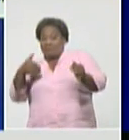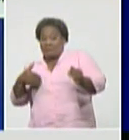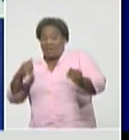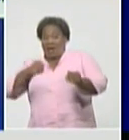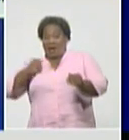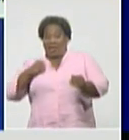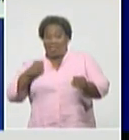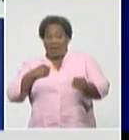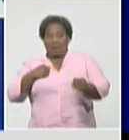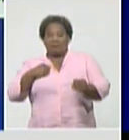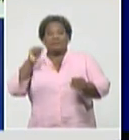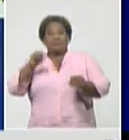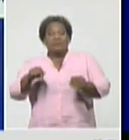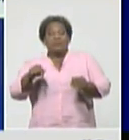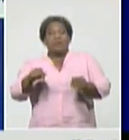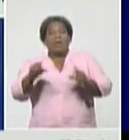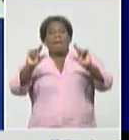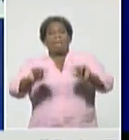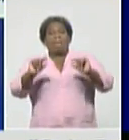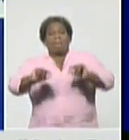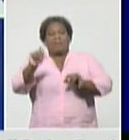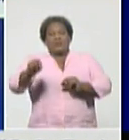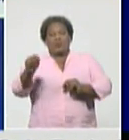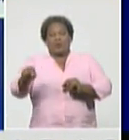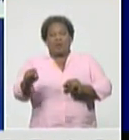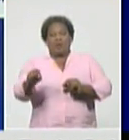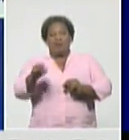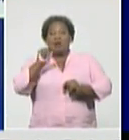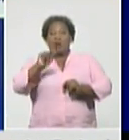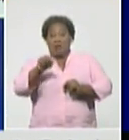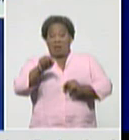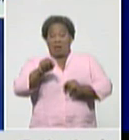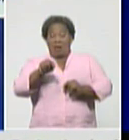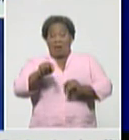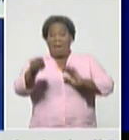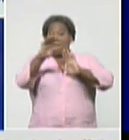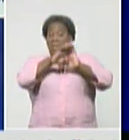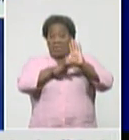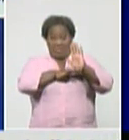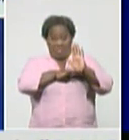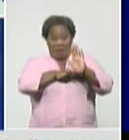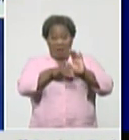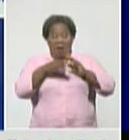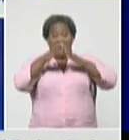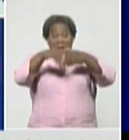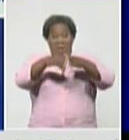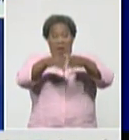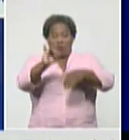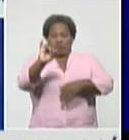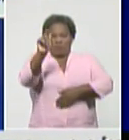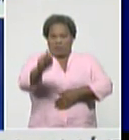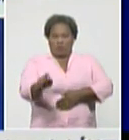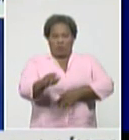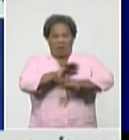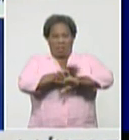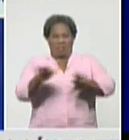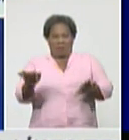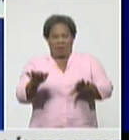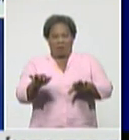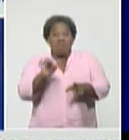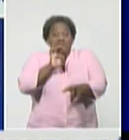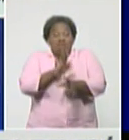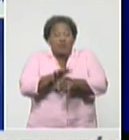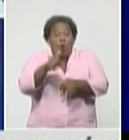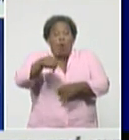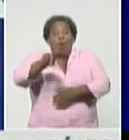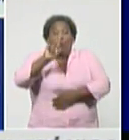Canadá que en este tipo de barco a solo 6 pasajeros desde el principio de julio. Estas